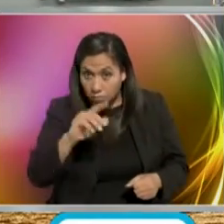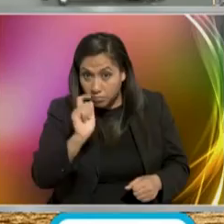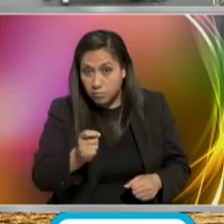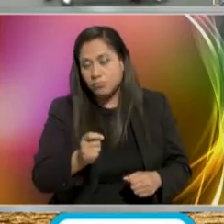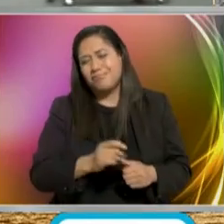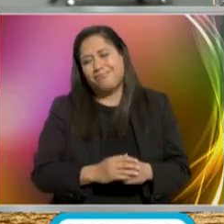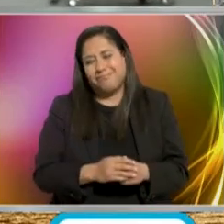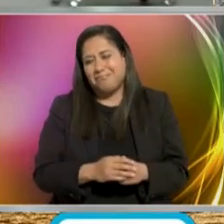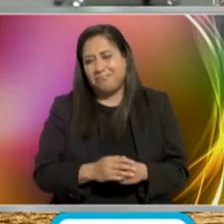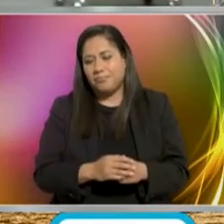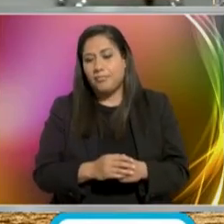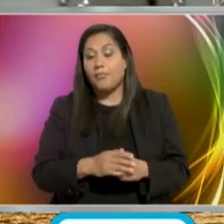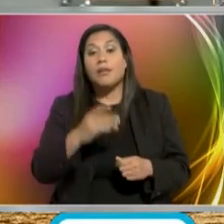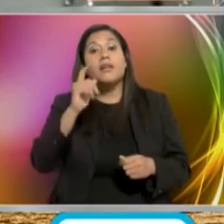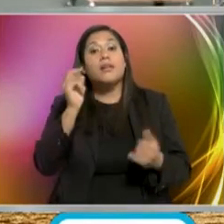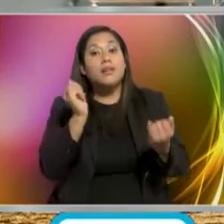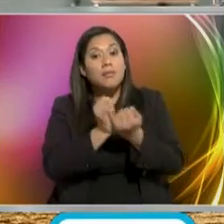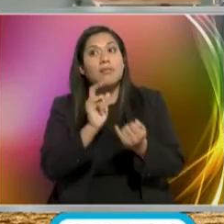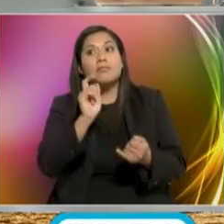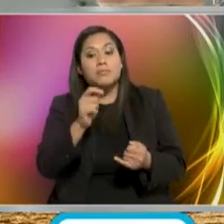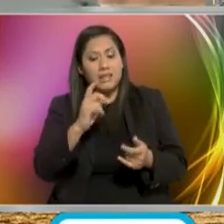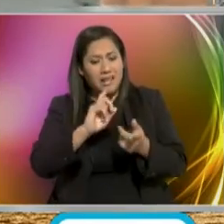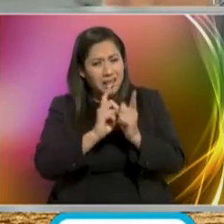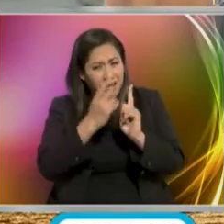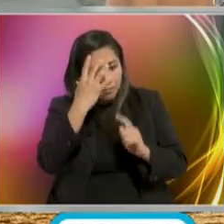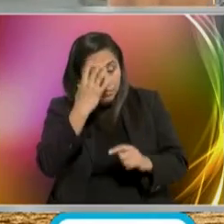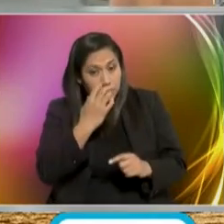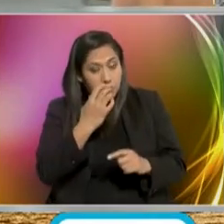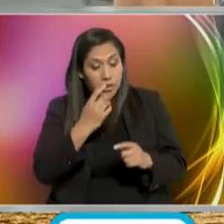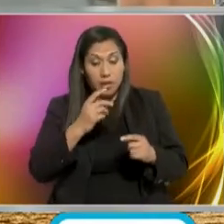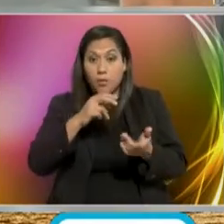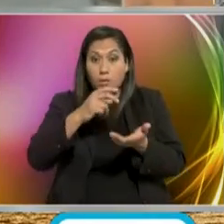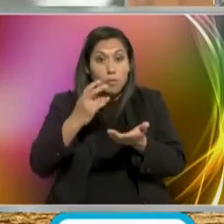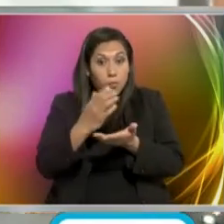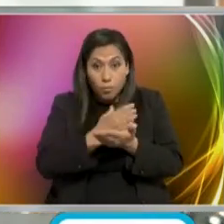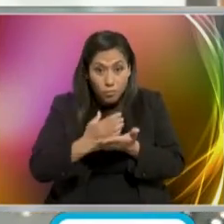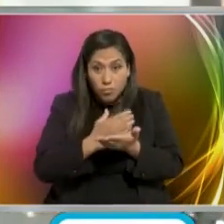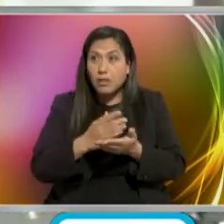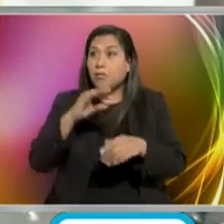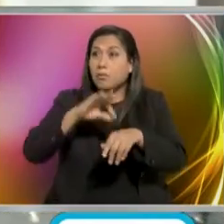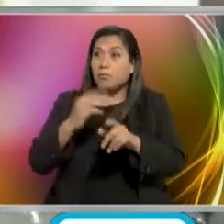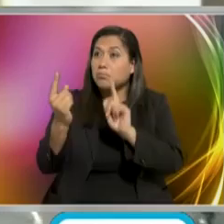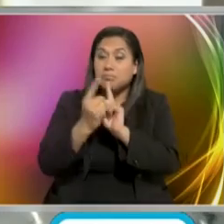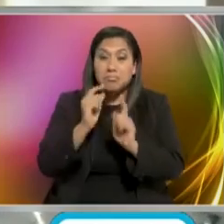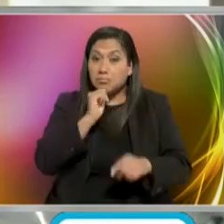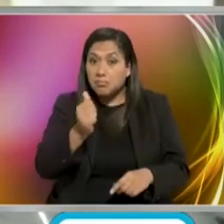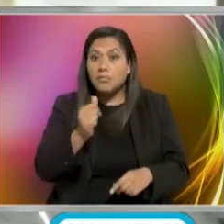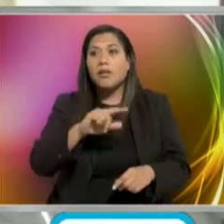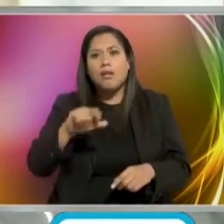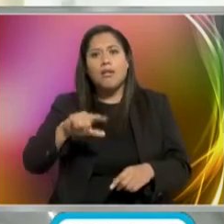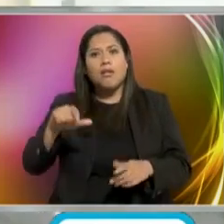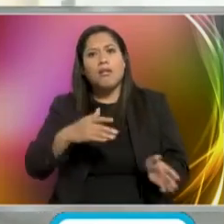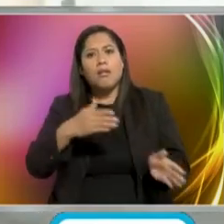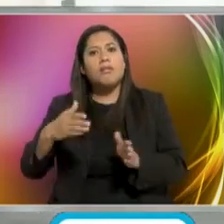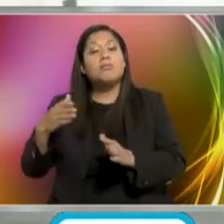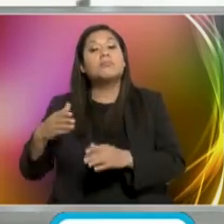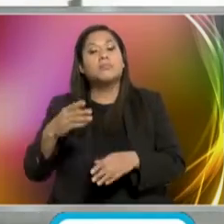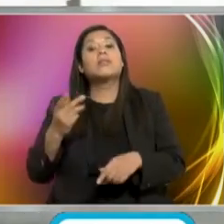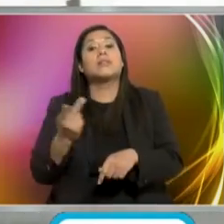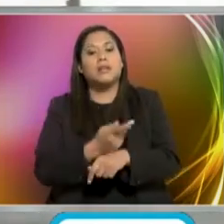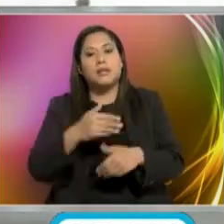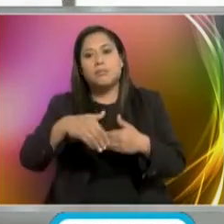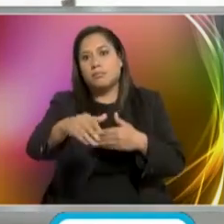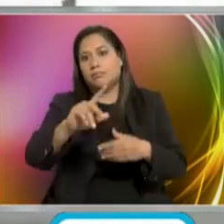llegar si no se... Claro. Si no se, ¿cómo se llama? Si no se trata desde el principio, ¿no? Y sobre